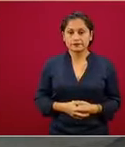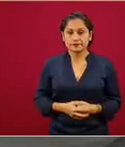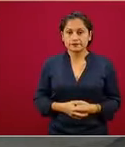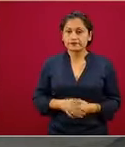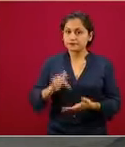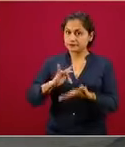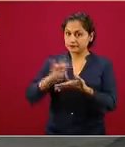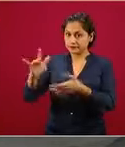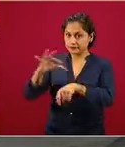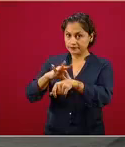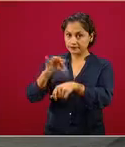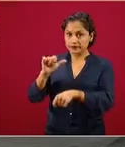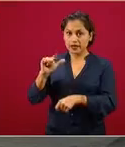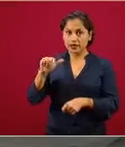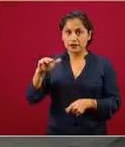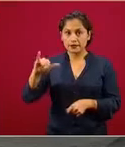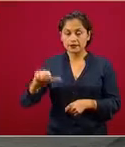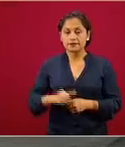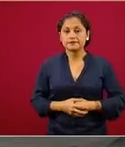Lomía.